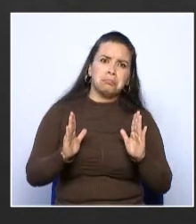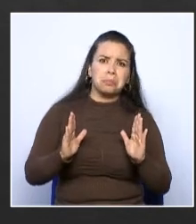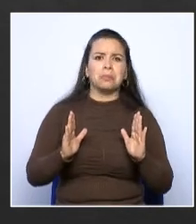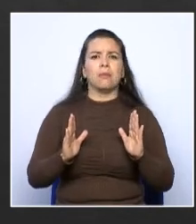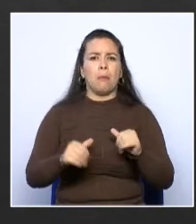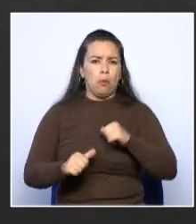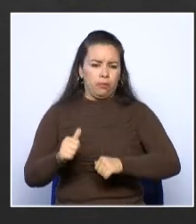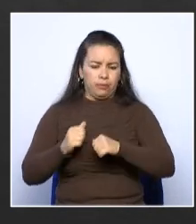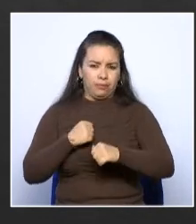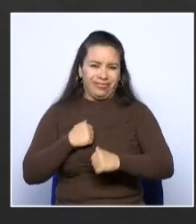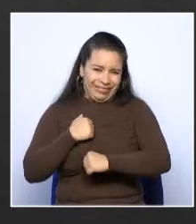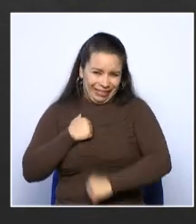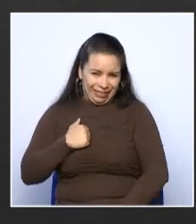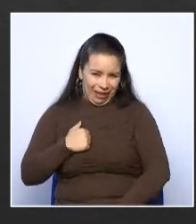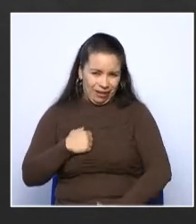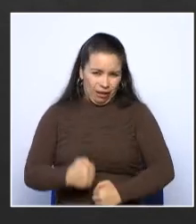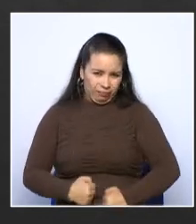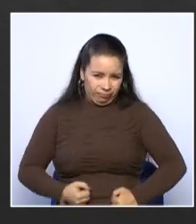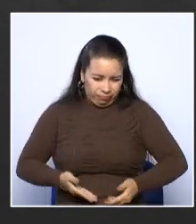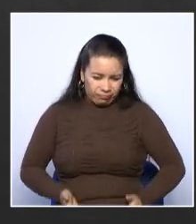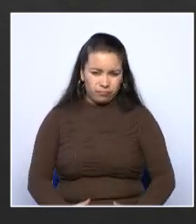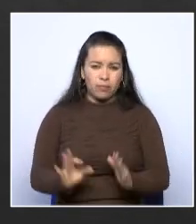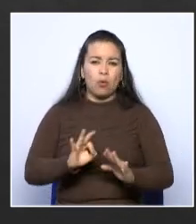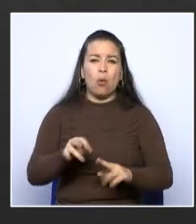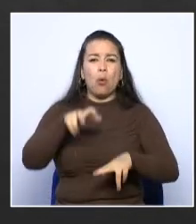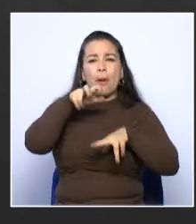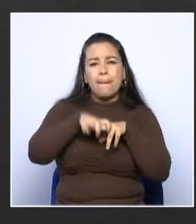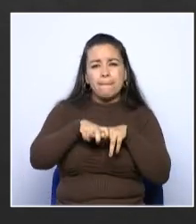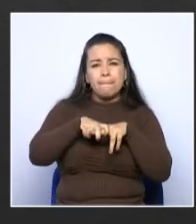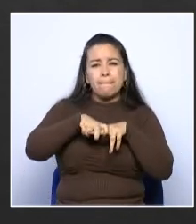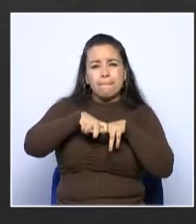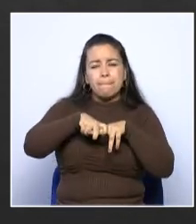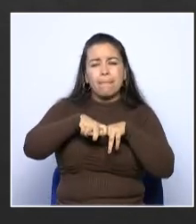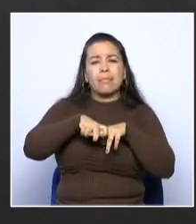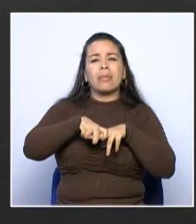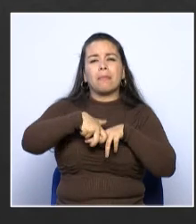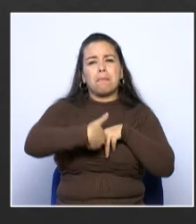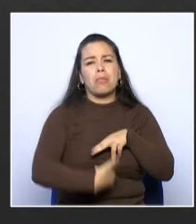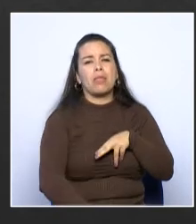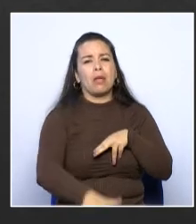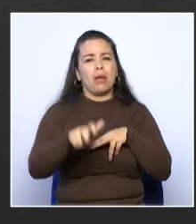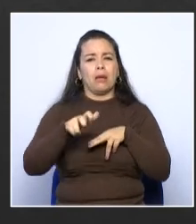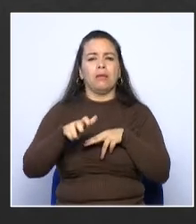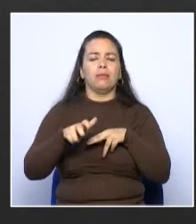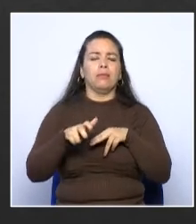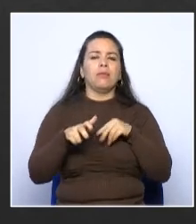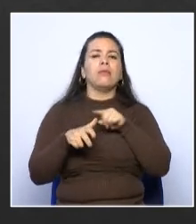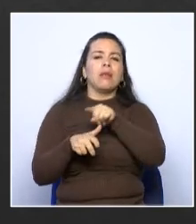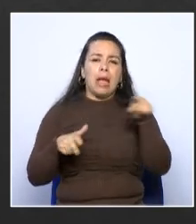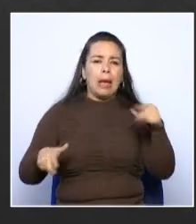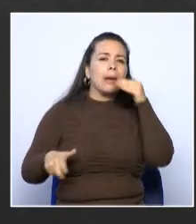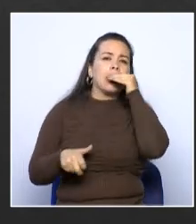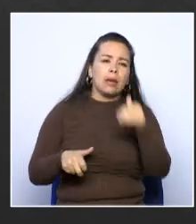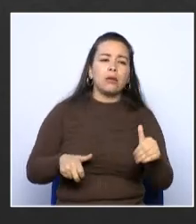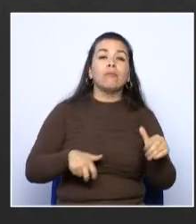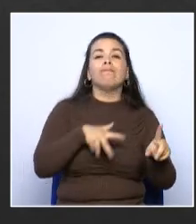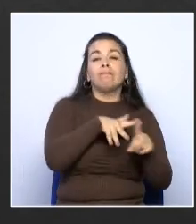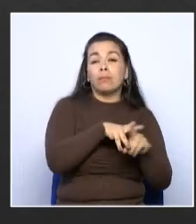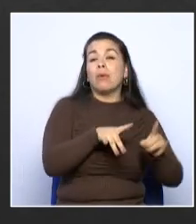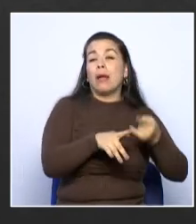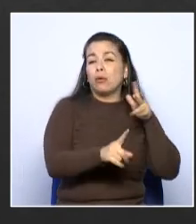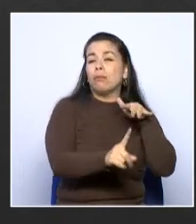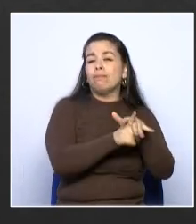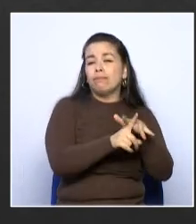por cesárea, o que vienen sentaditos y nacen después por parto normal, esos niños tienen más riesgo de